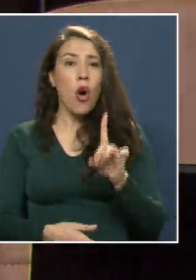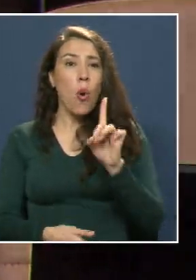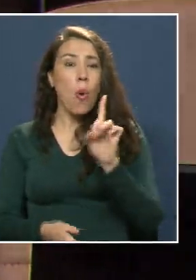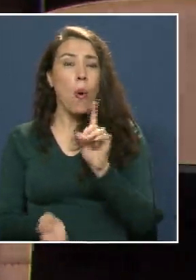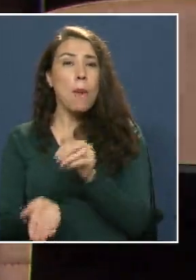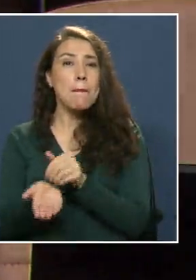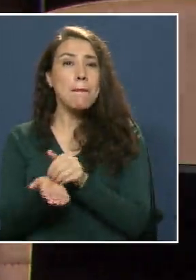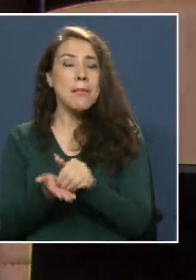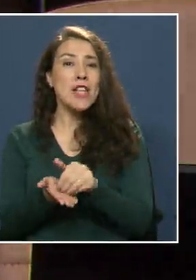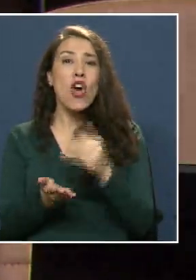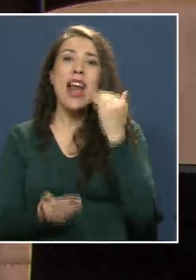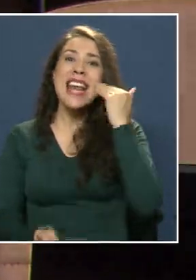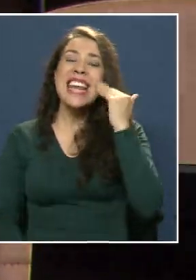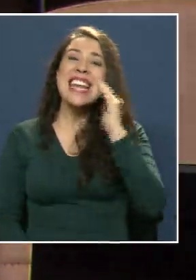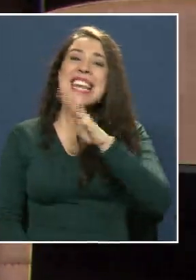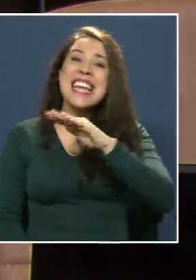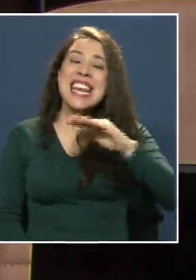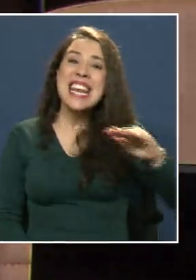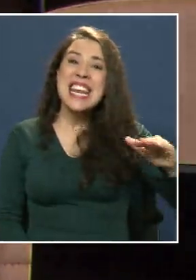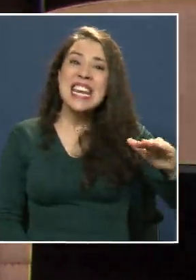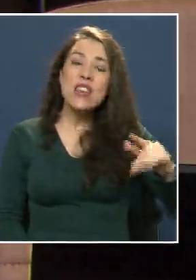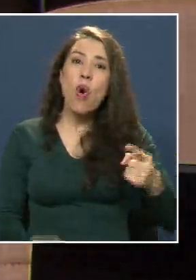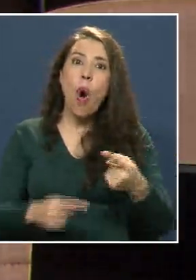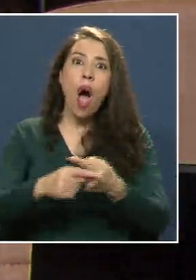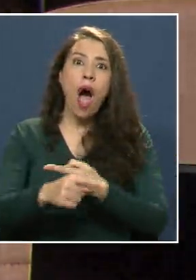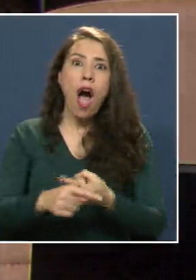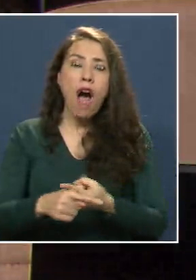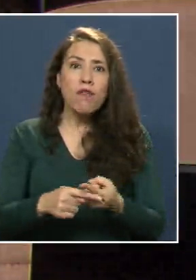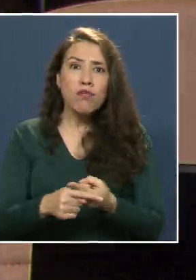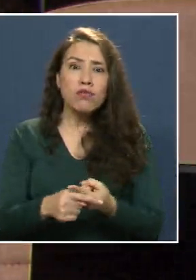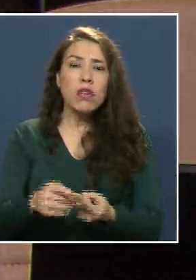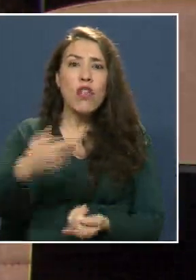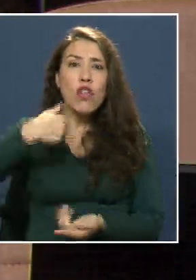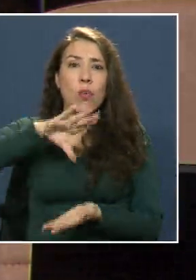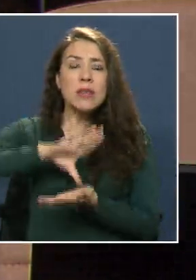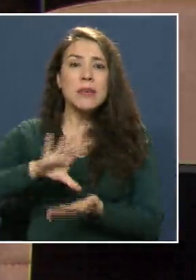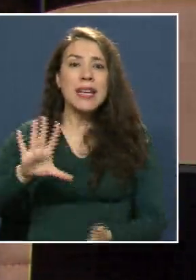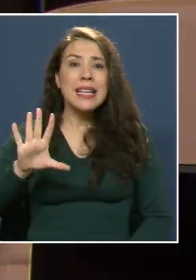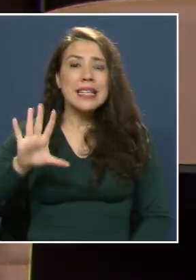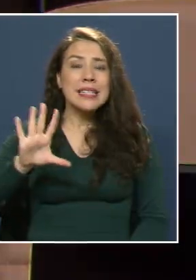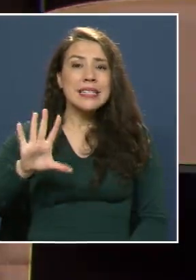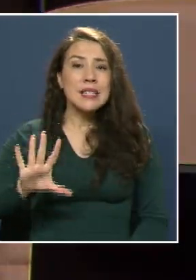1 millón de niños y niñas ha sido abusado y en nuestro país el